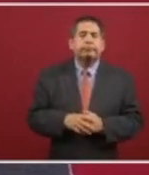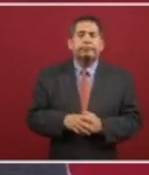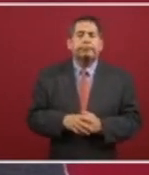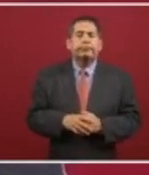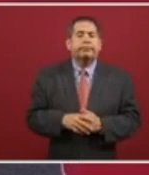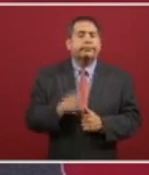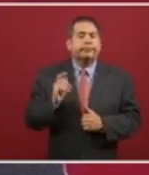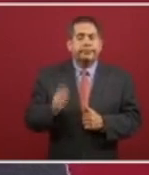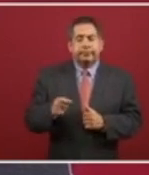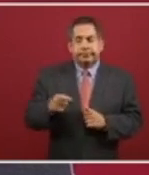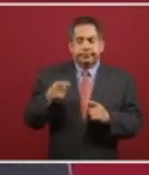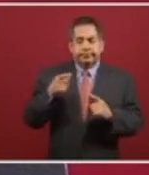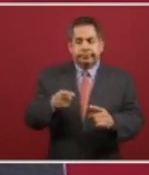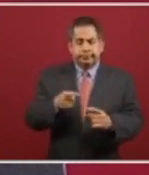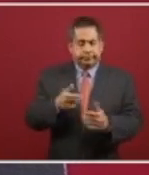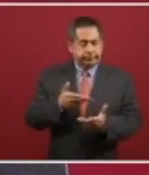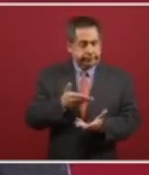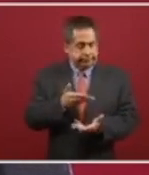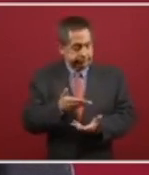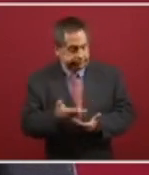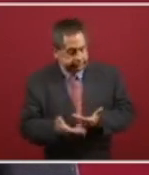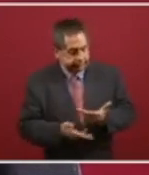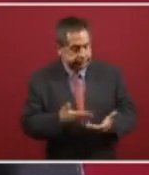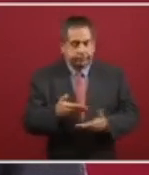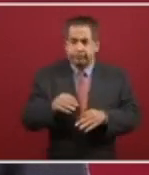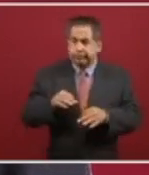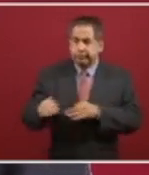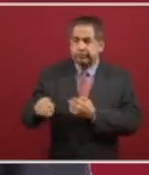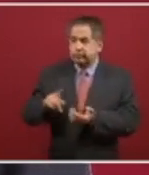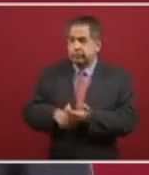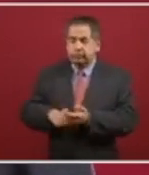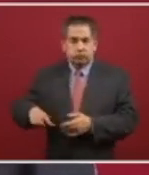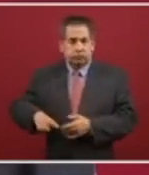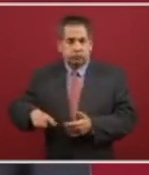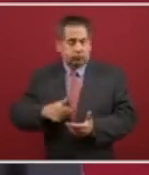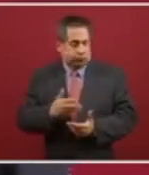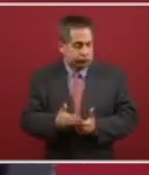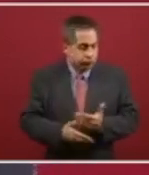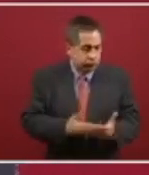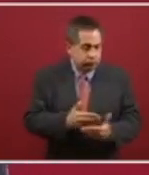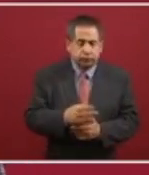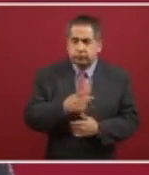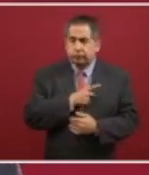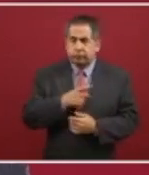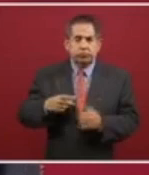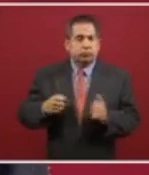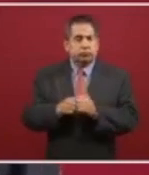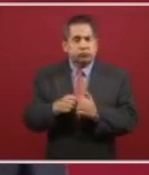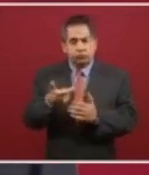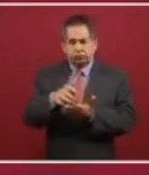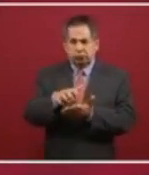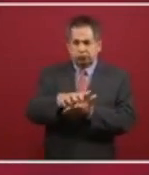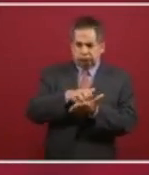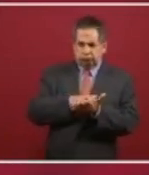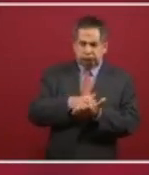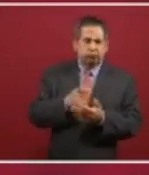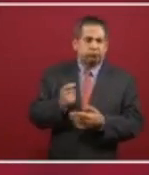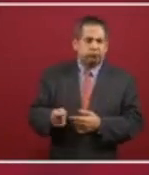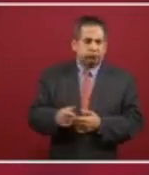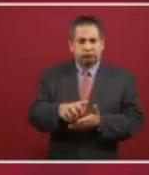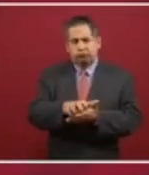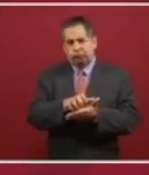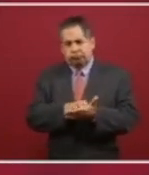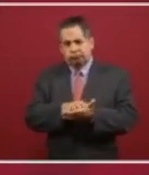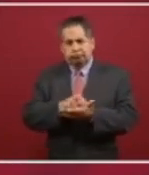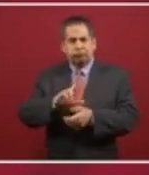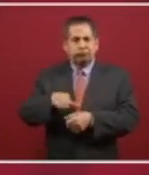somos servidores públicos y que debemos de actuar con austeridad republicana,